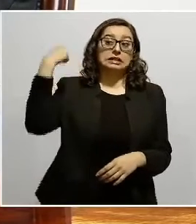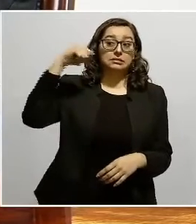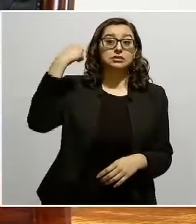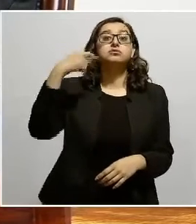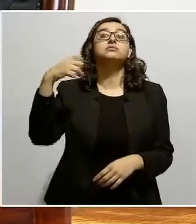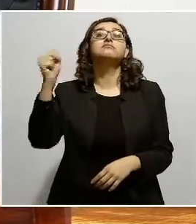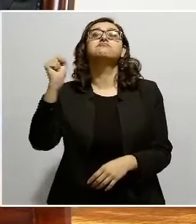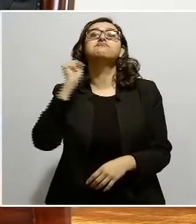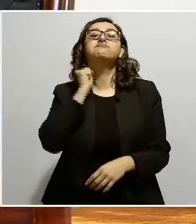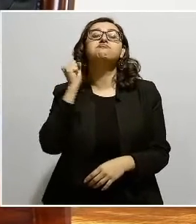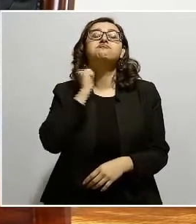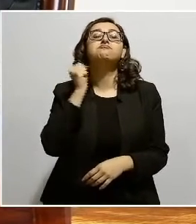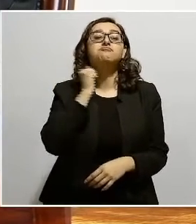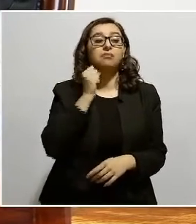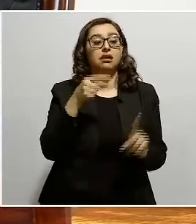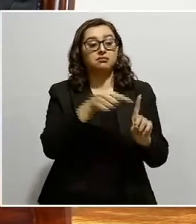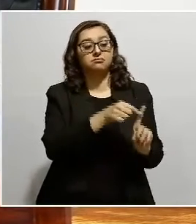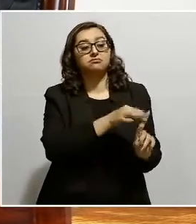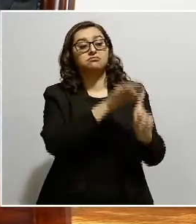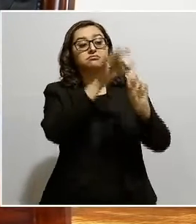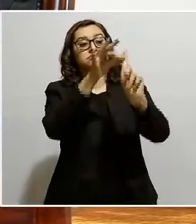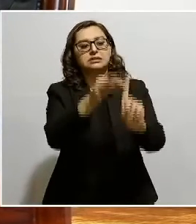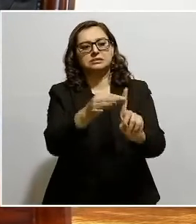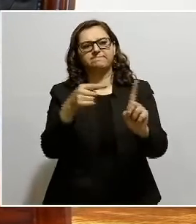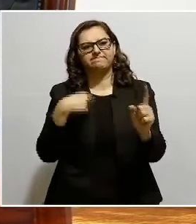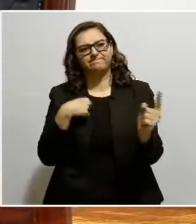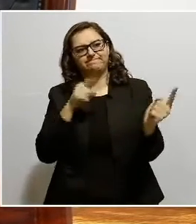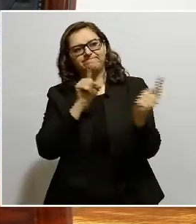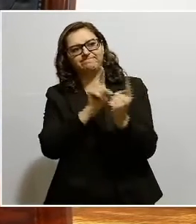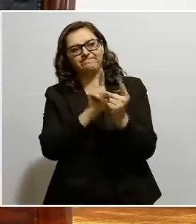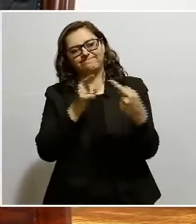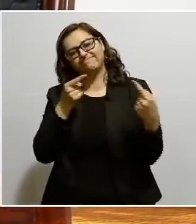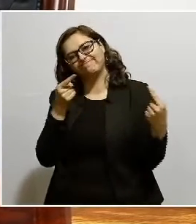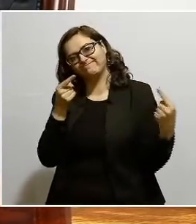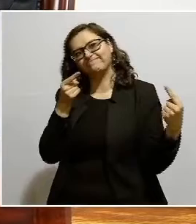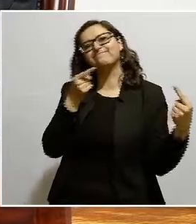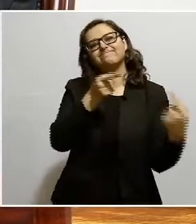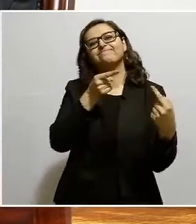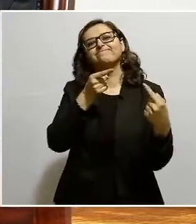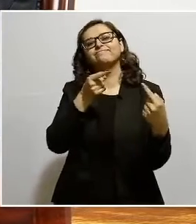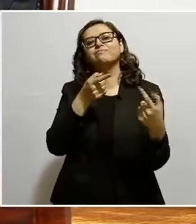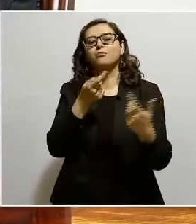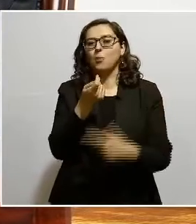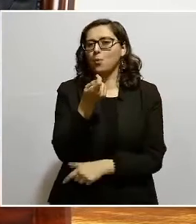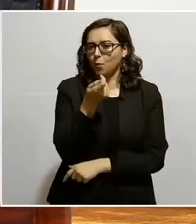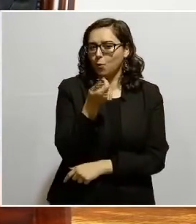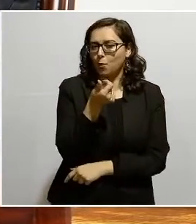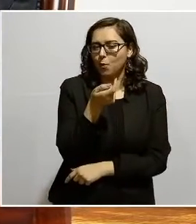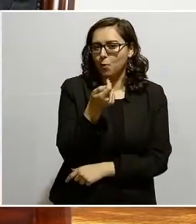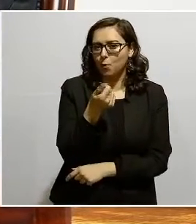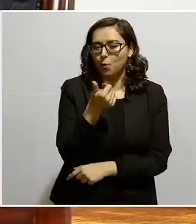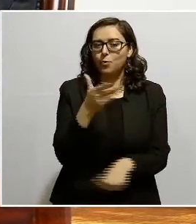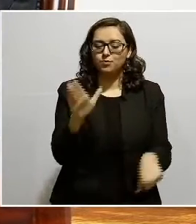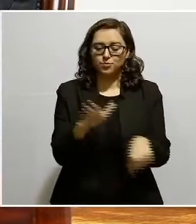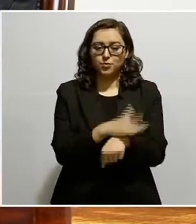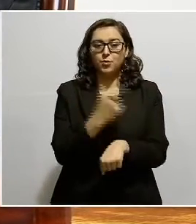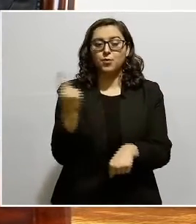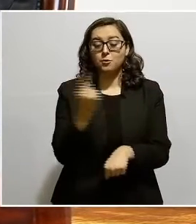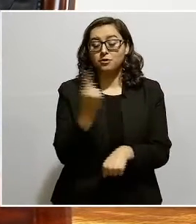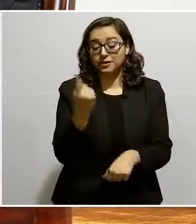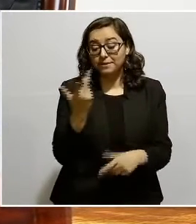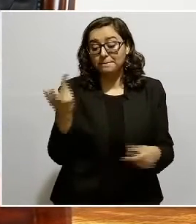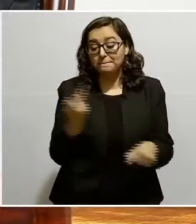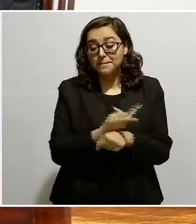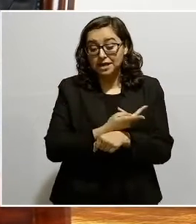alguna diferencia, pues según yo, como lo sostuvo entonces el ingeniero